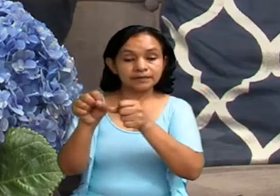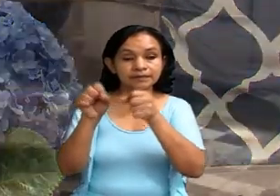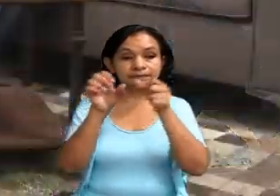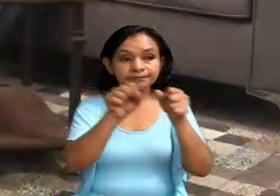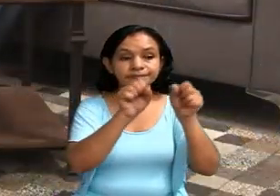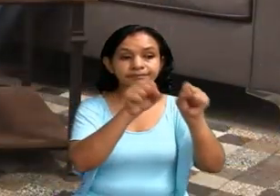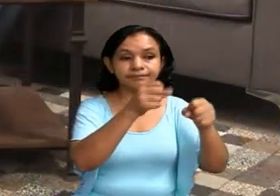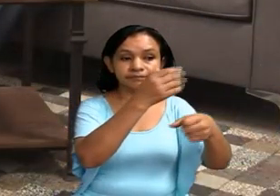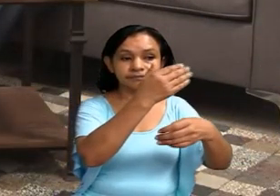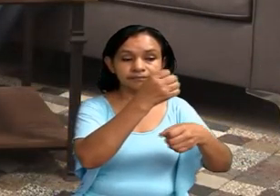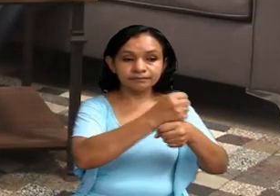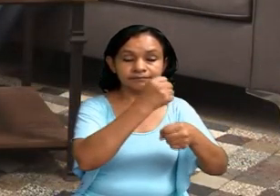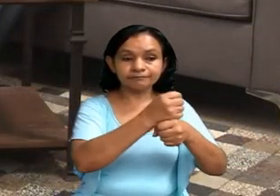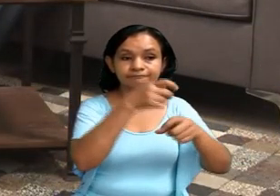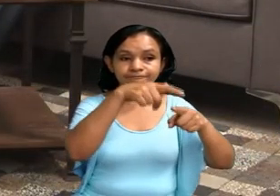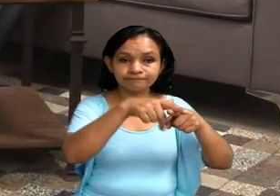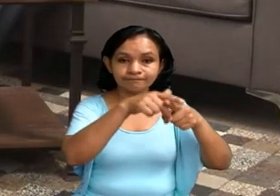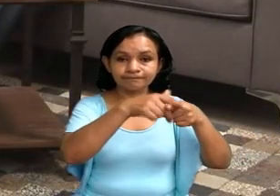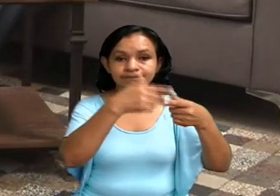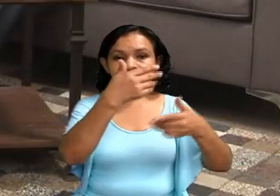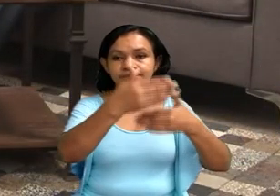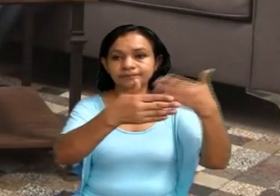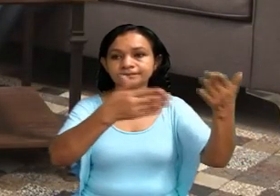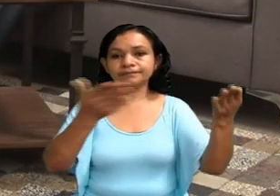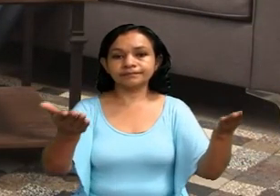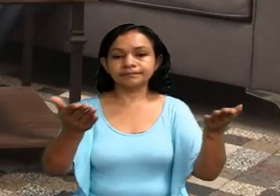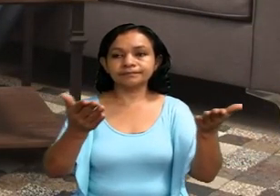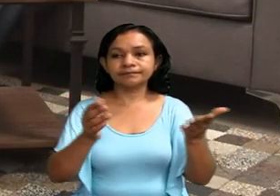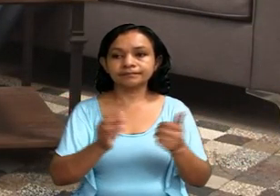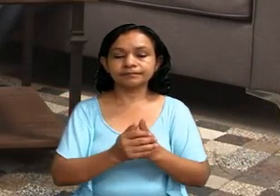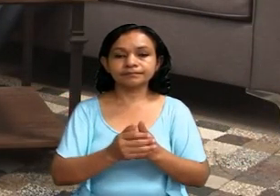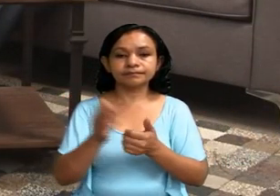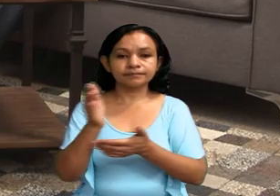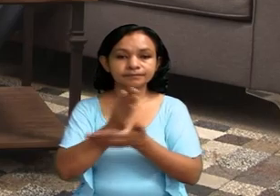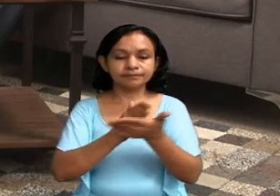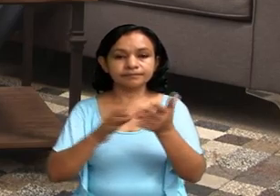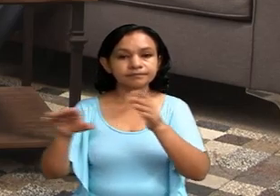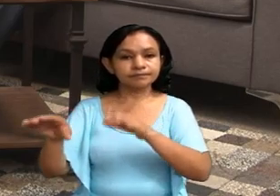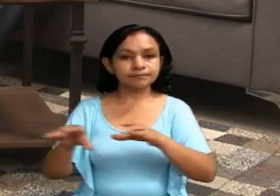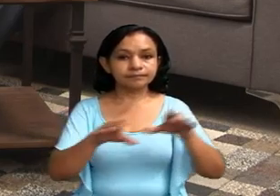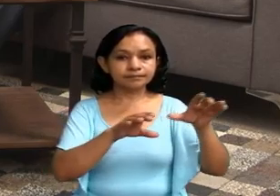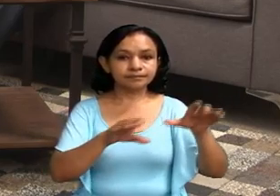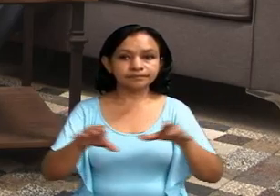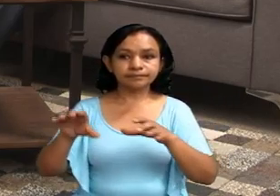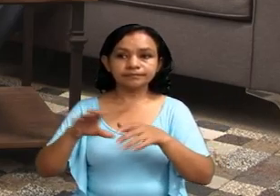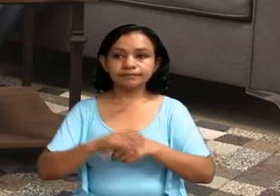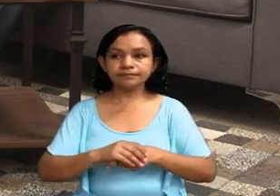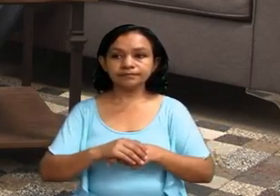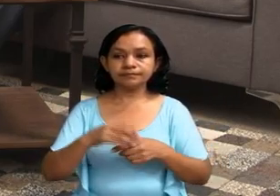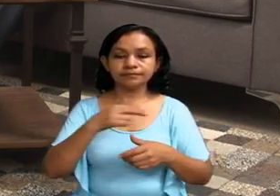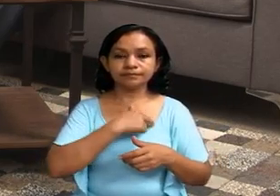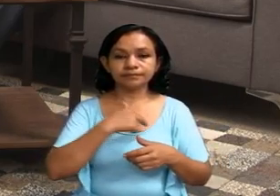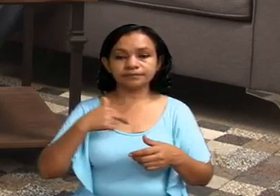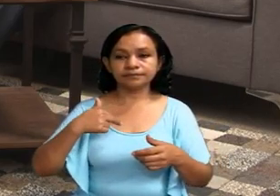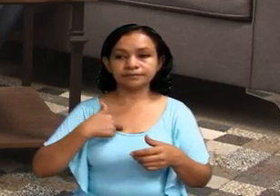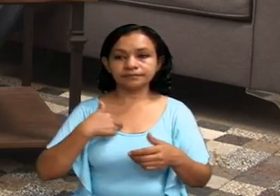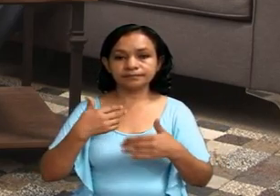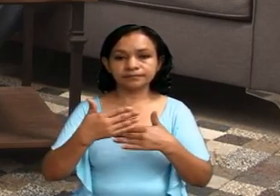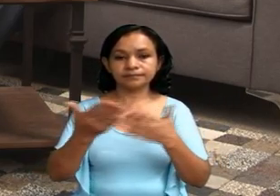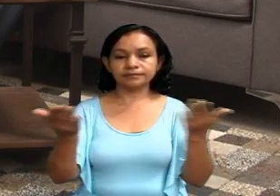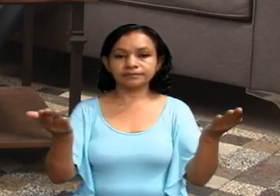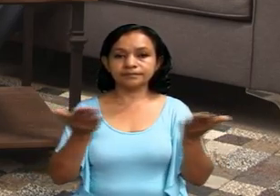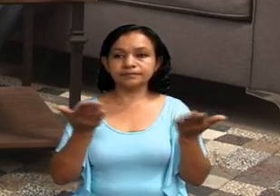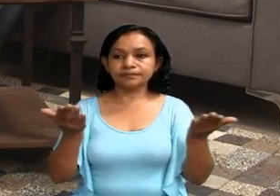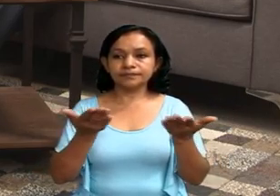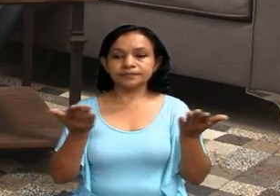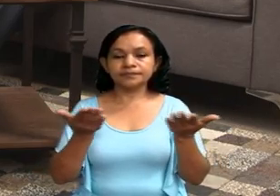disponibles podamos en la programación incluir pues algunas actividades. Pero también por eso hemos estado,